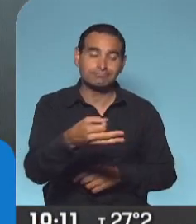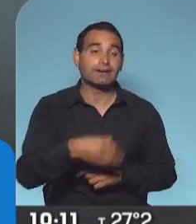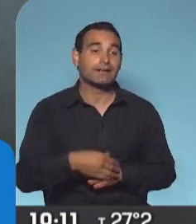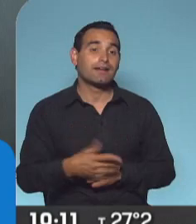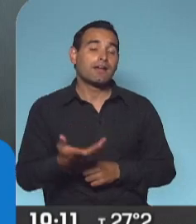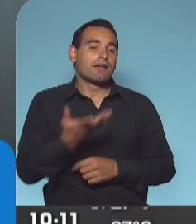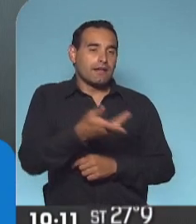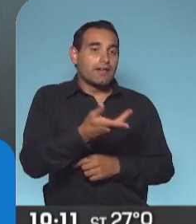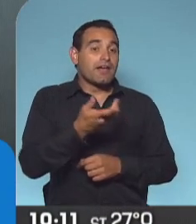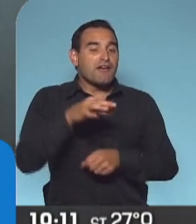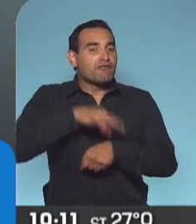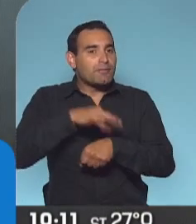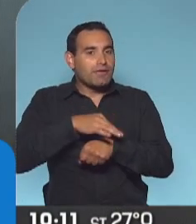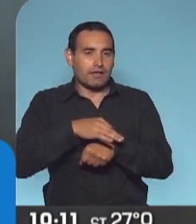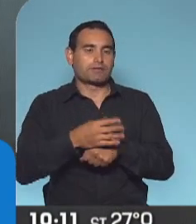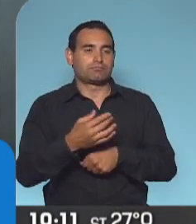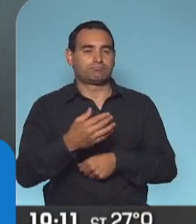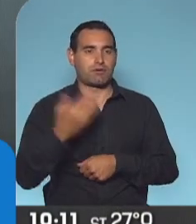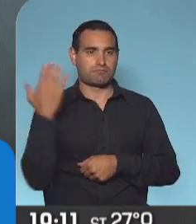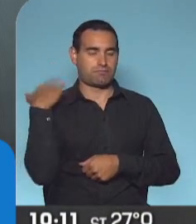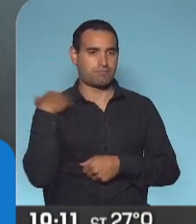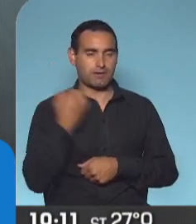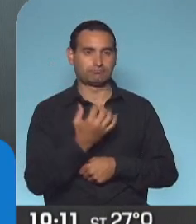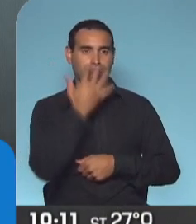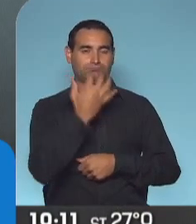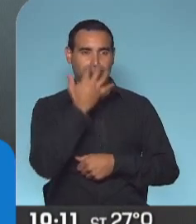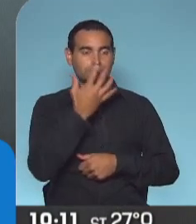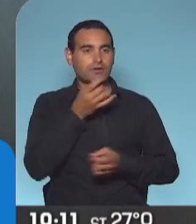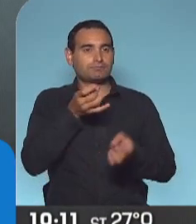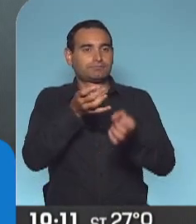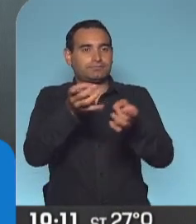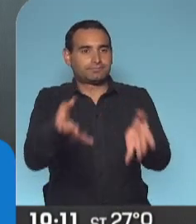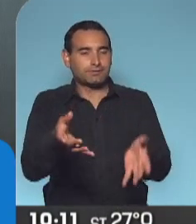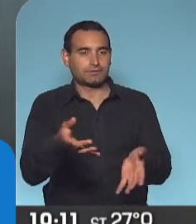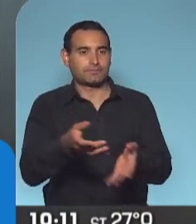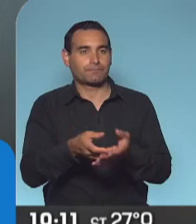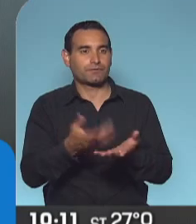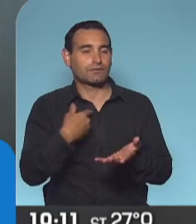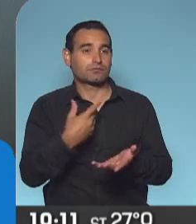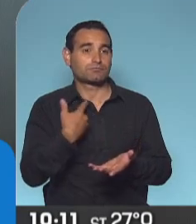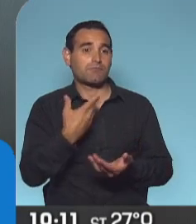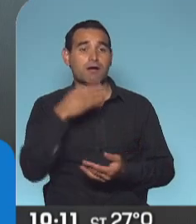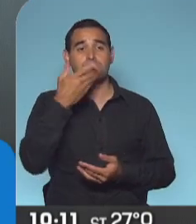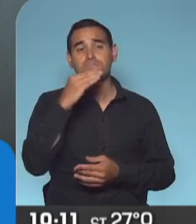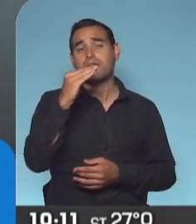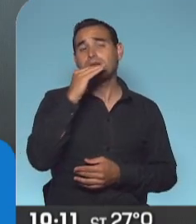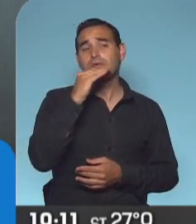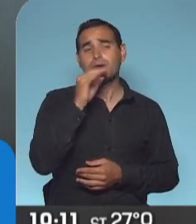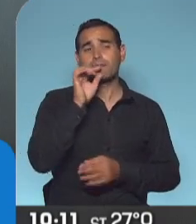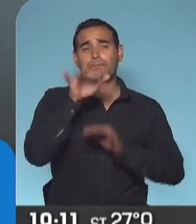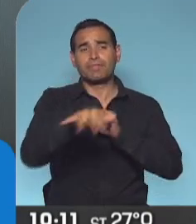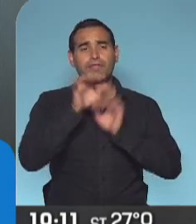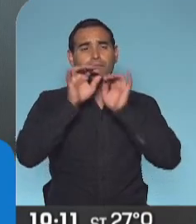estas son enfermedades respiratorias, infecciosas, transmisibles con las gotitas que eliminamos cuando hablamos. Tiene una ventaja y